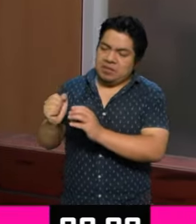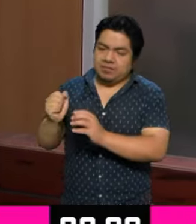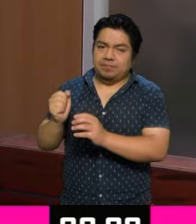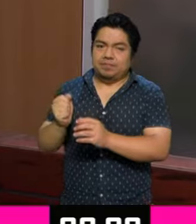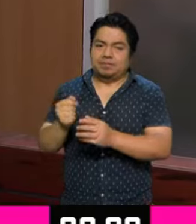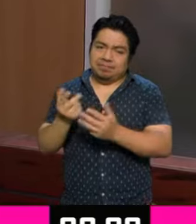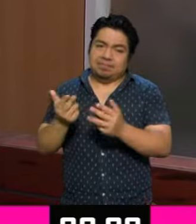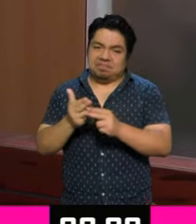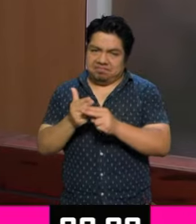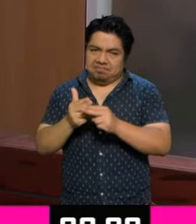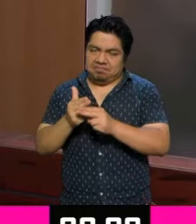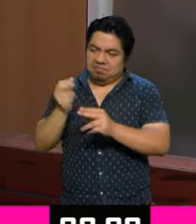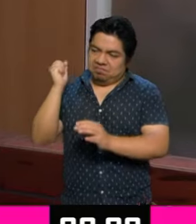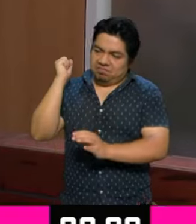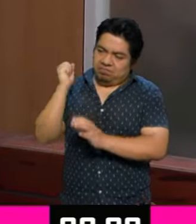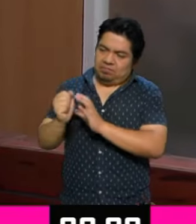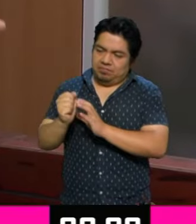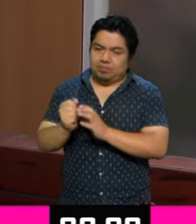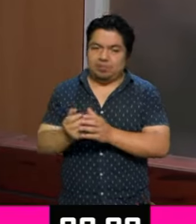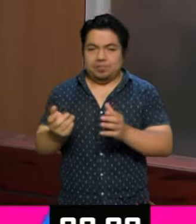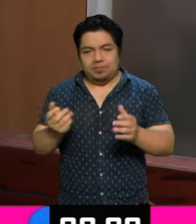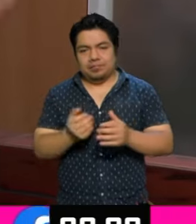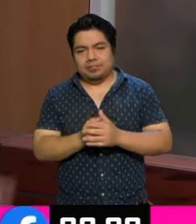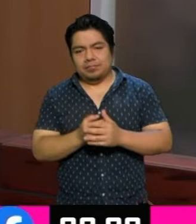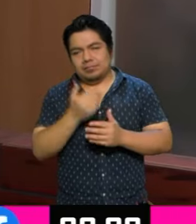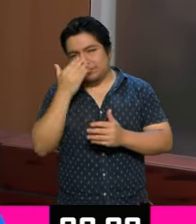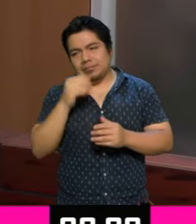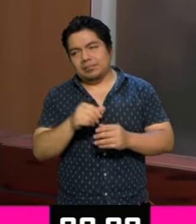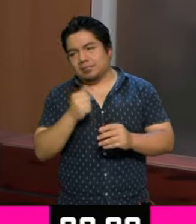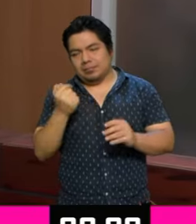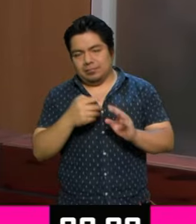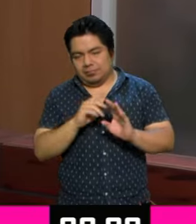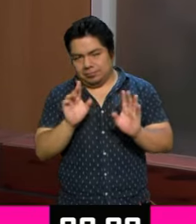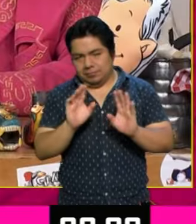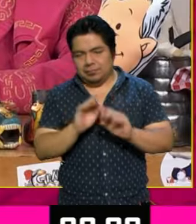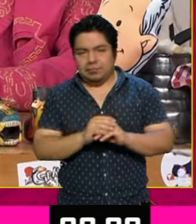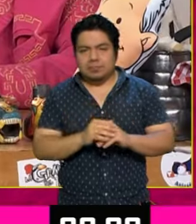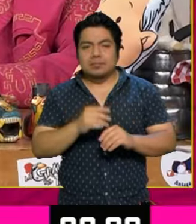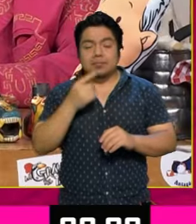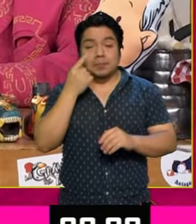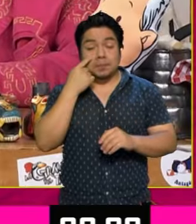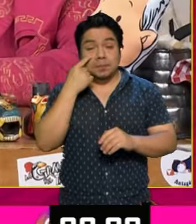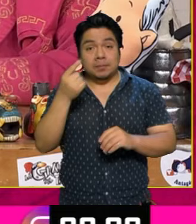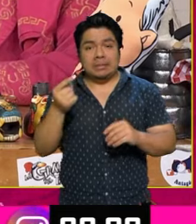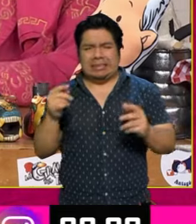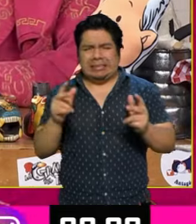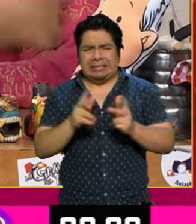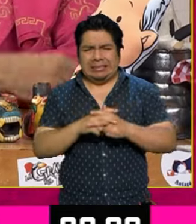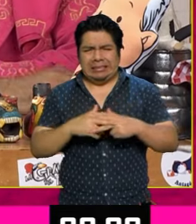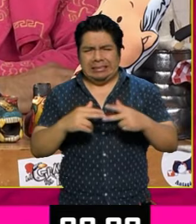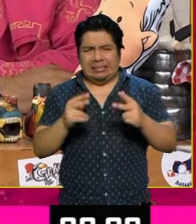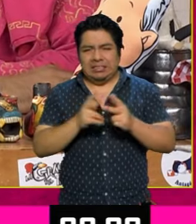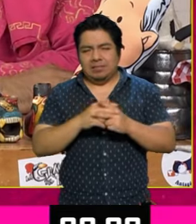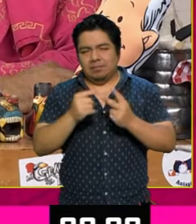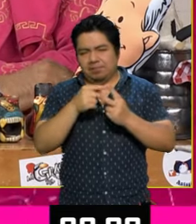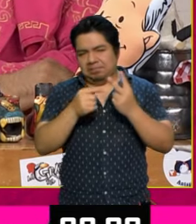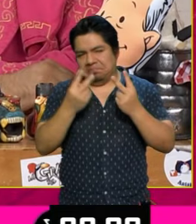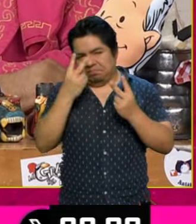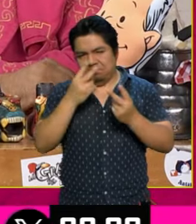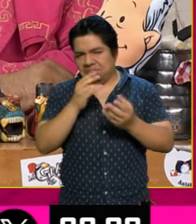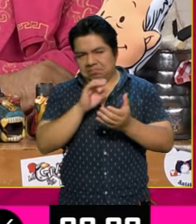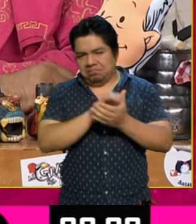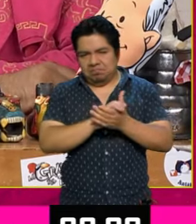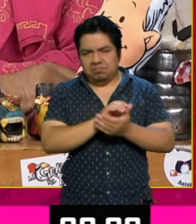no, un cuchillo. Con un cuchillo, es sí. Que no, con el sí. Mes del orgullo va sí, a pensar. Sí, sí, van a pensar. No, pero se pero trató no habla, de una broncota marital